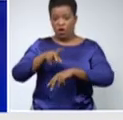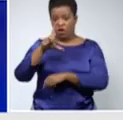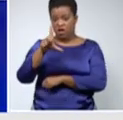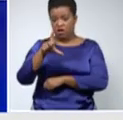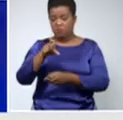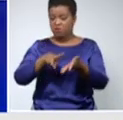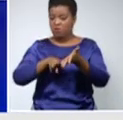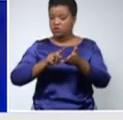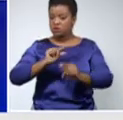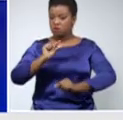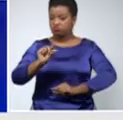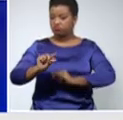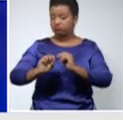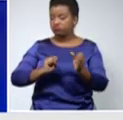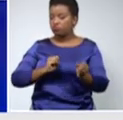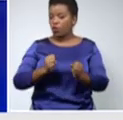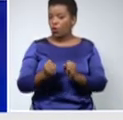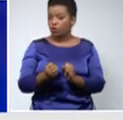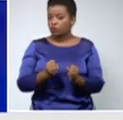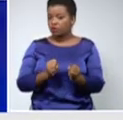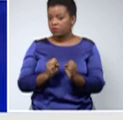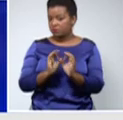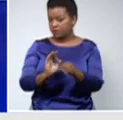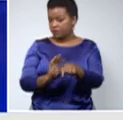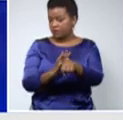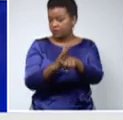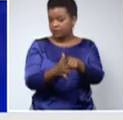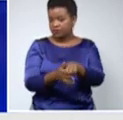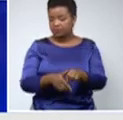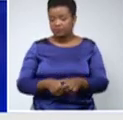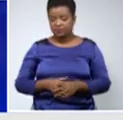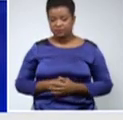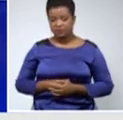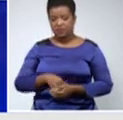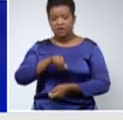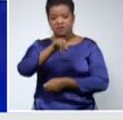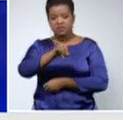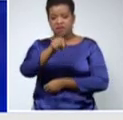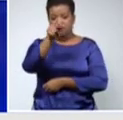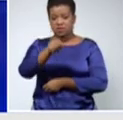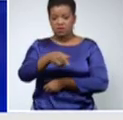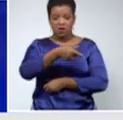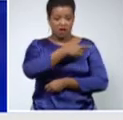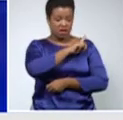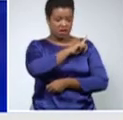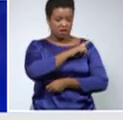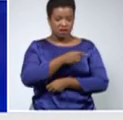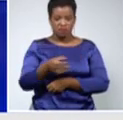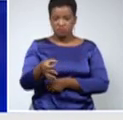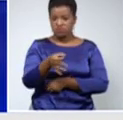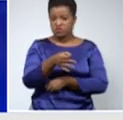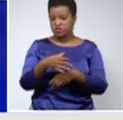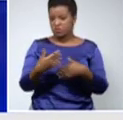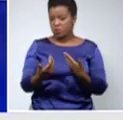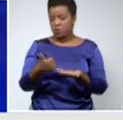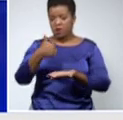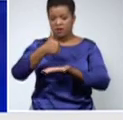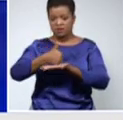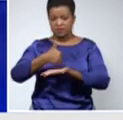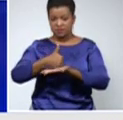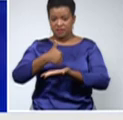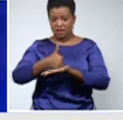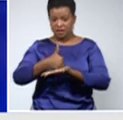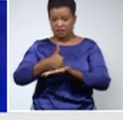ido controlando la pandemia, 6 casos ayer, del municipio Holguín 3,